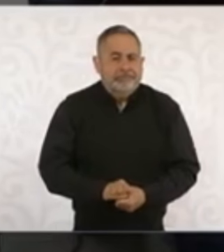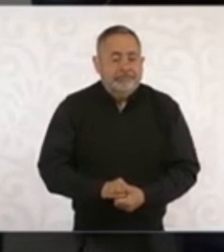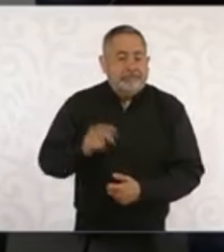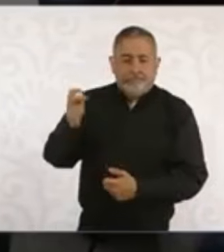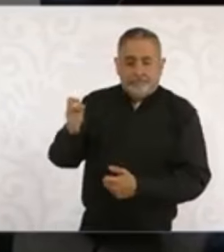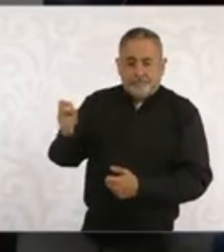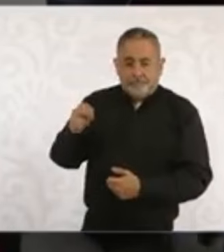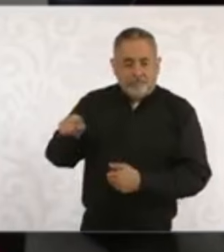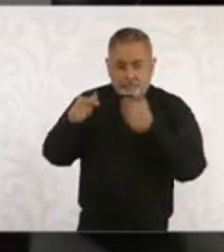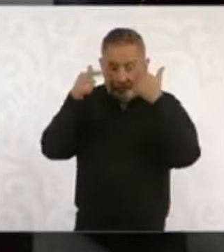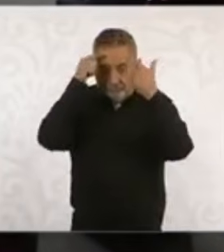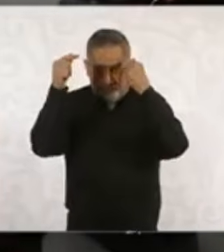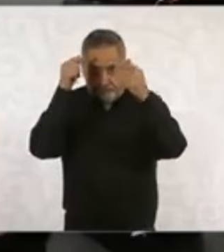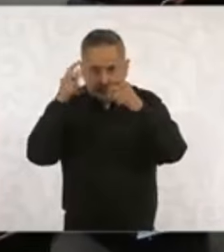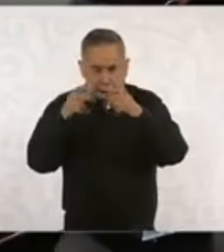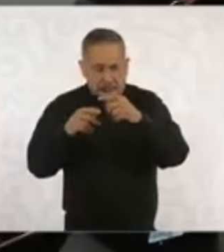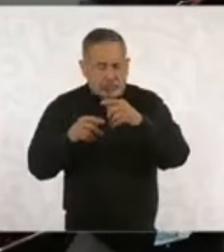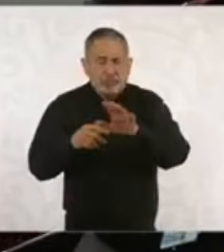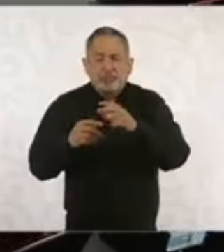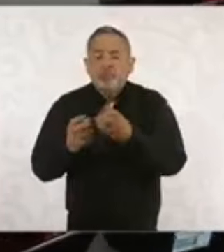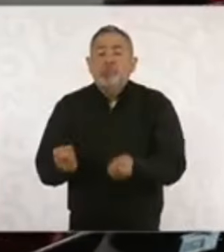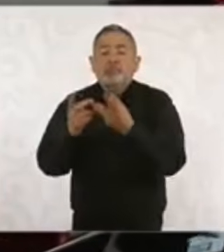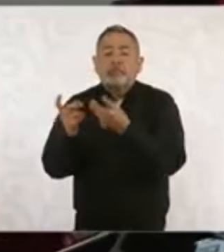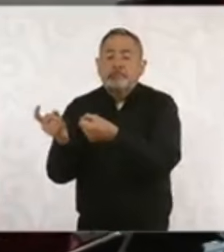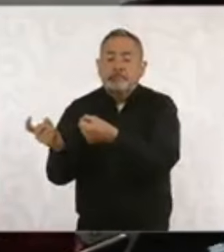Estos son los graduados, ¿no? Pero el ingreso,